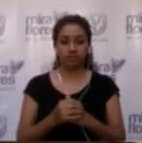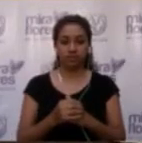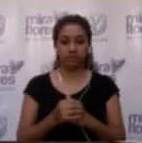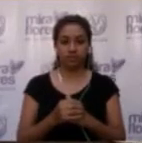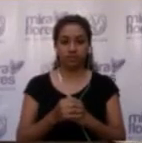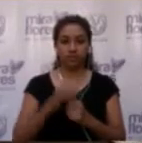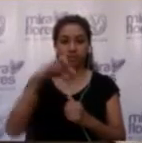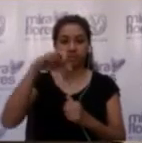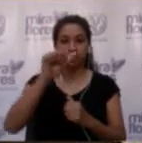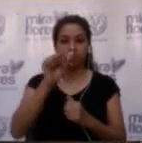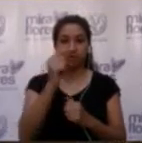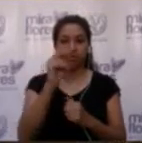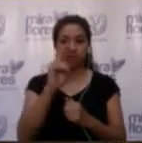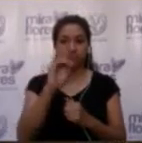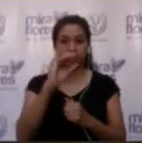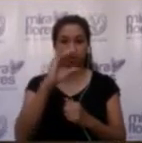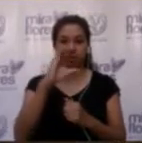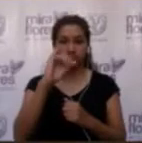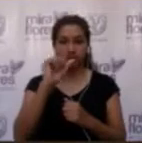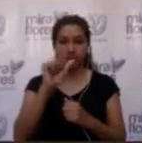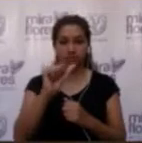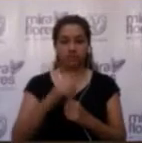Señora Patricia María del Río Jiménez de Olavide.